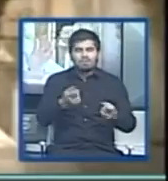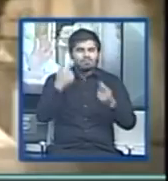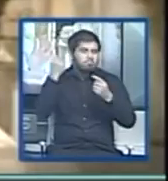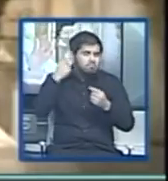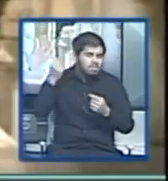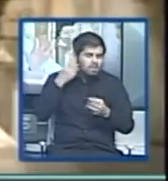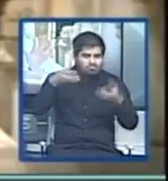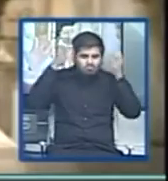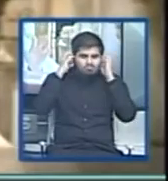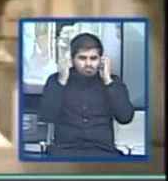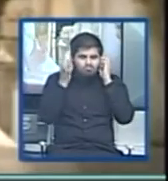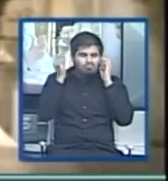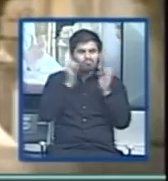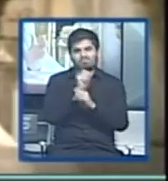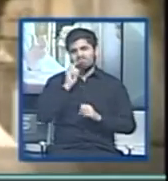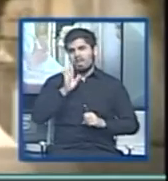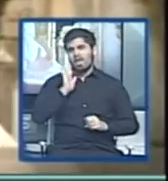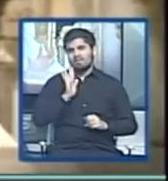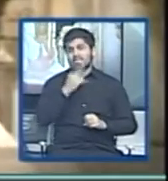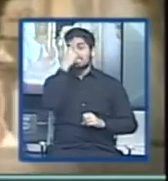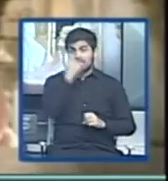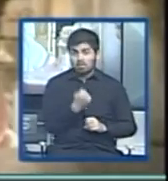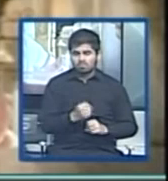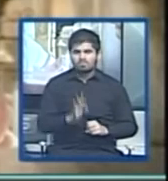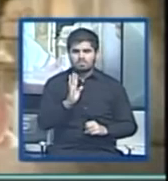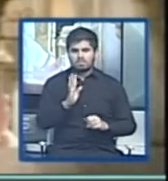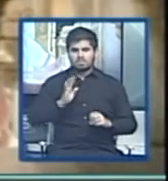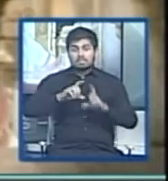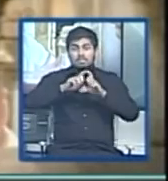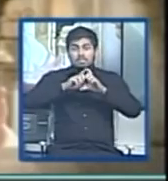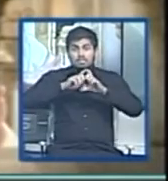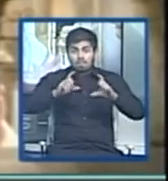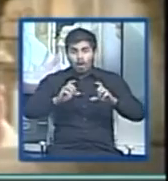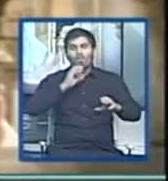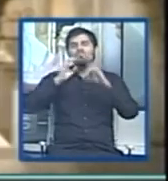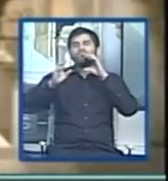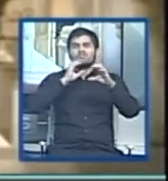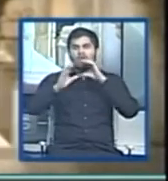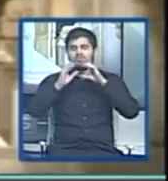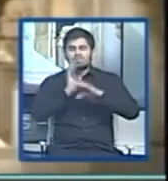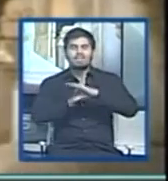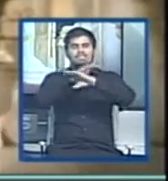con discapacidad visual. Por eso, de todo ese componente hablamos de comunicación, o sea,